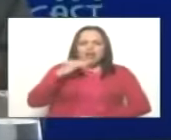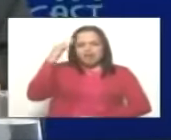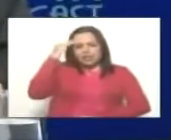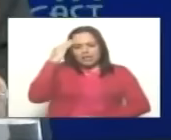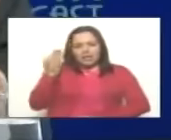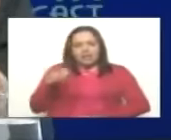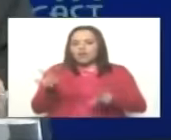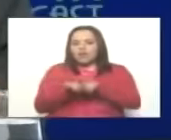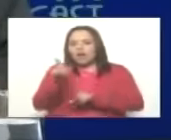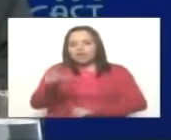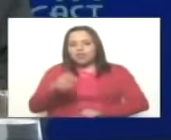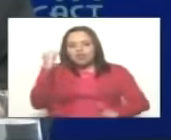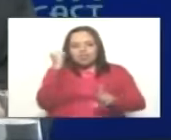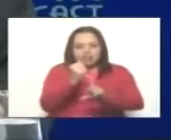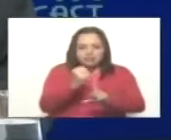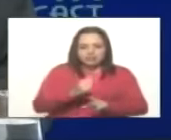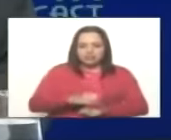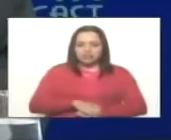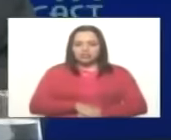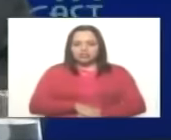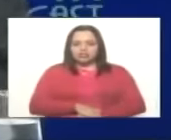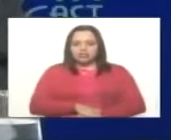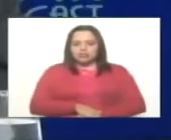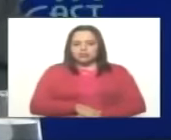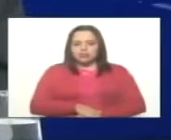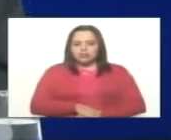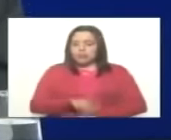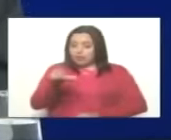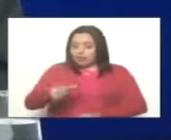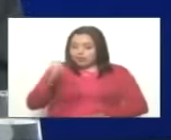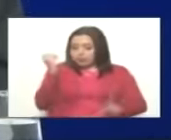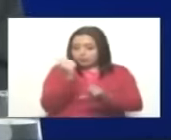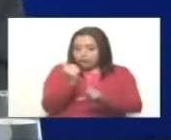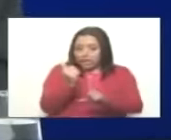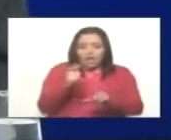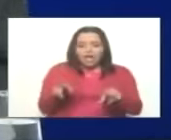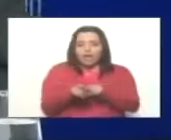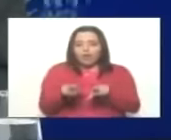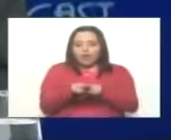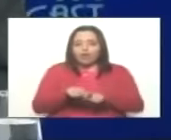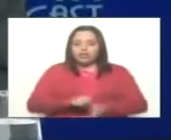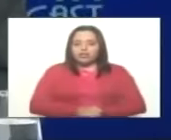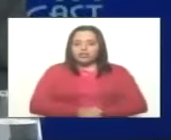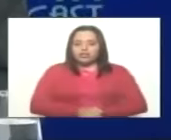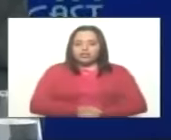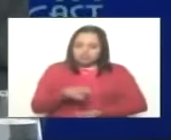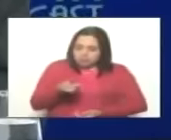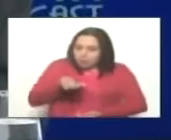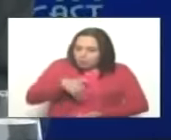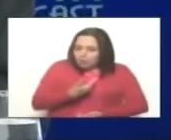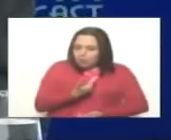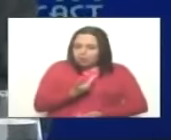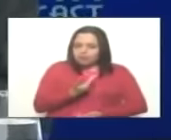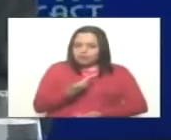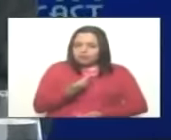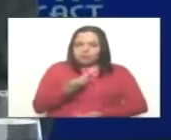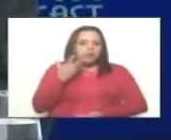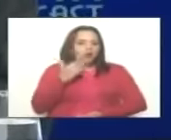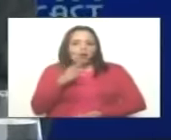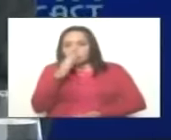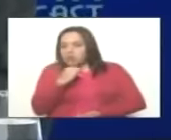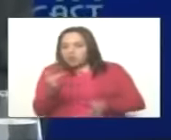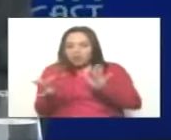homicida. O sea, que mira, un homicida de este calibre, tú puedes llegar... No tratarlo